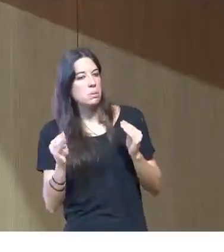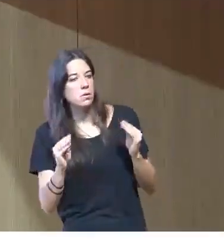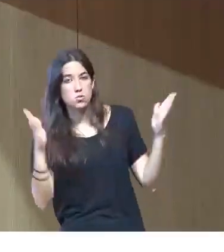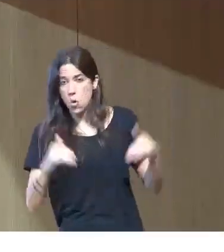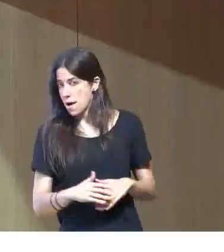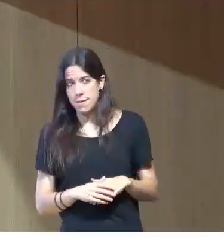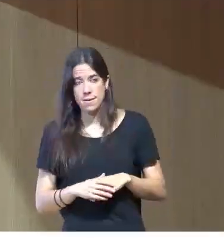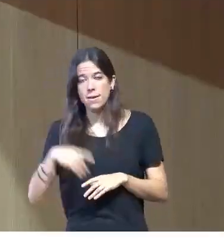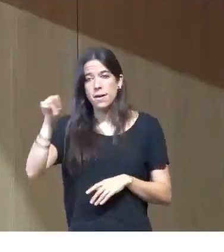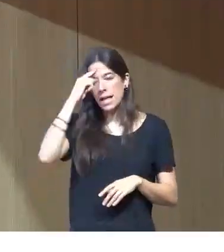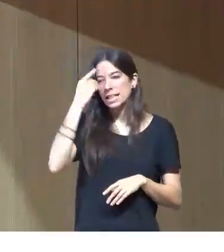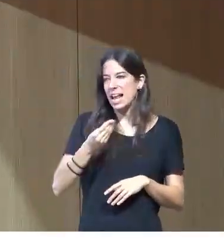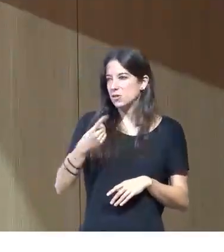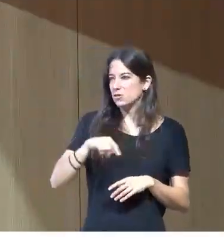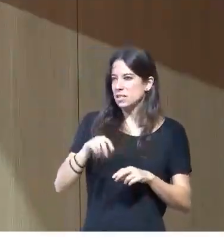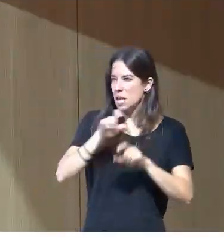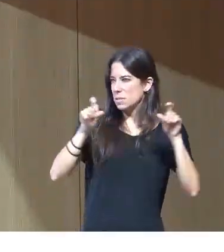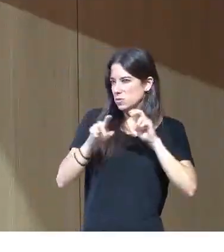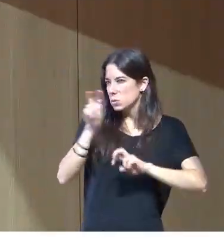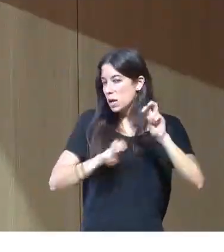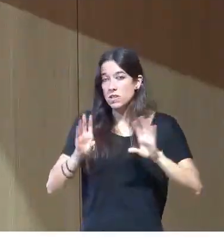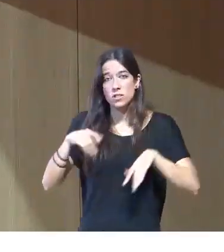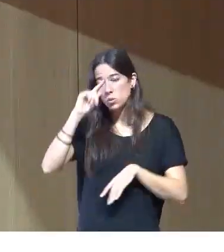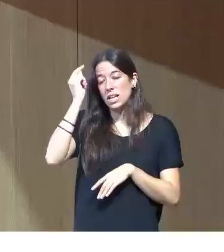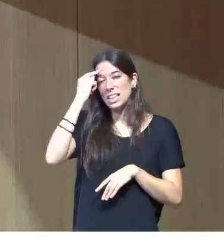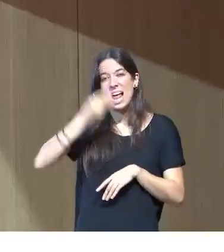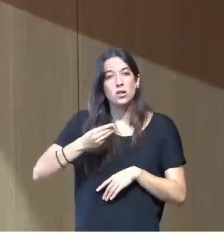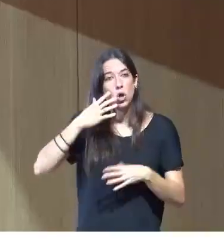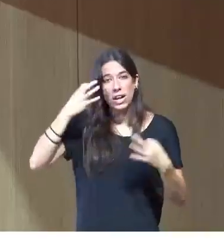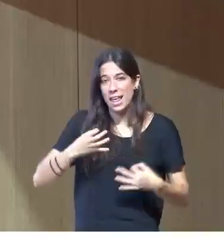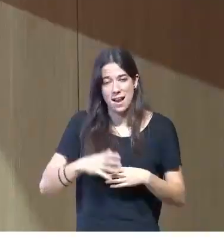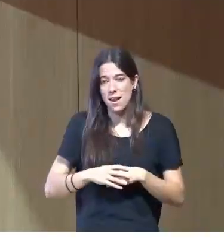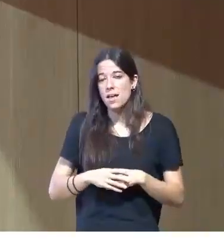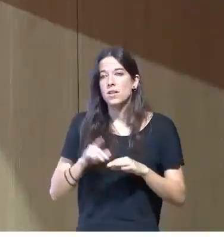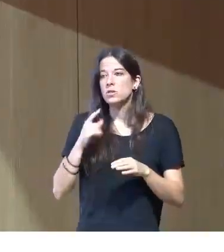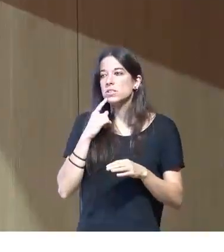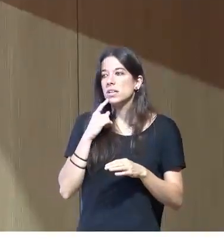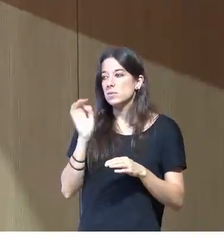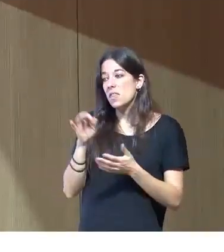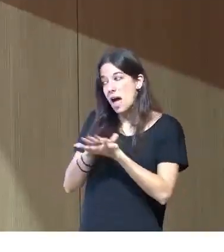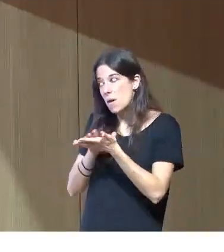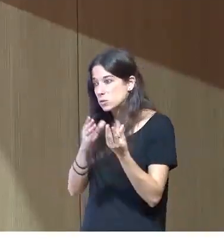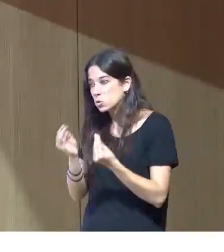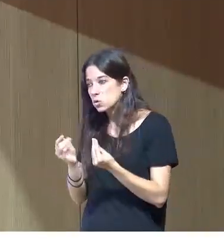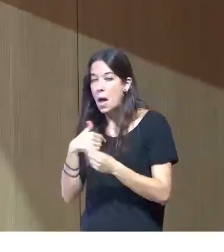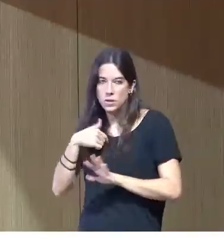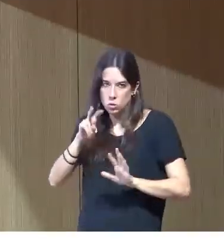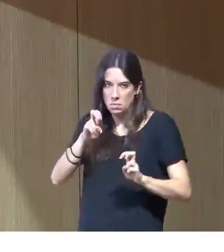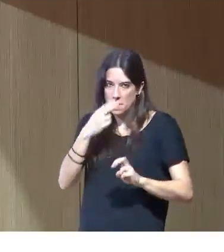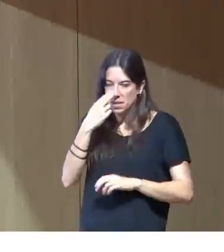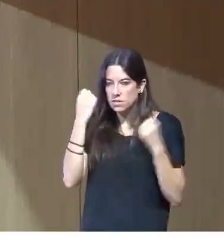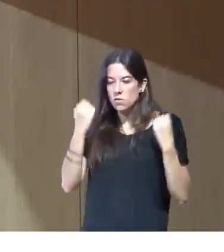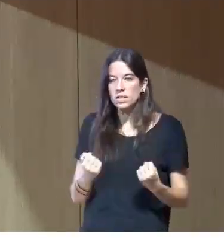El Talento que tanto mencionamos las empresas pues es real no entonces mencionabais mucho y a mí es un tema que me interesa